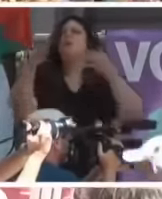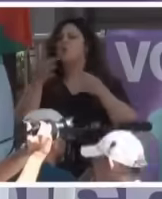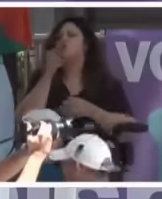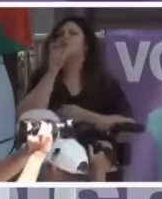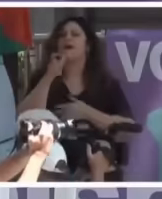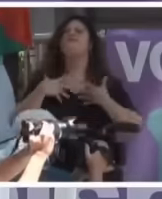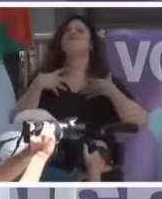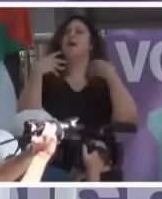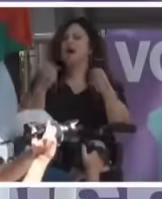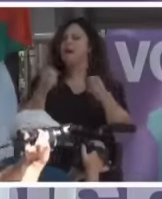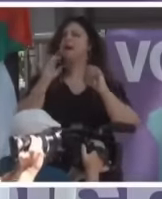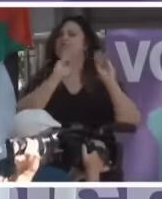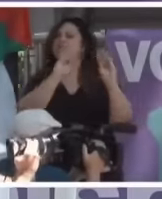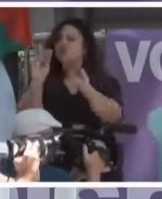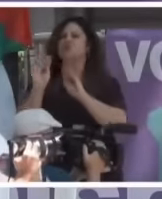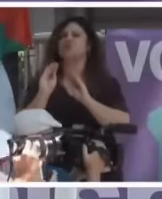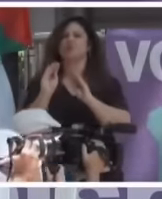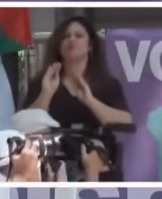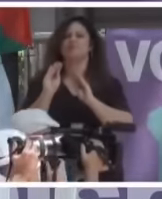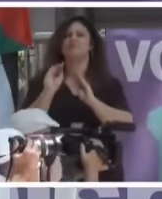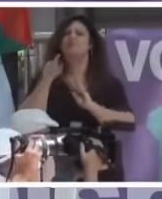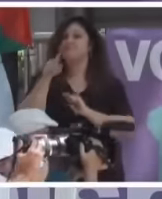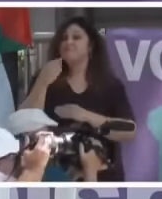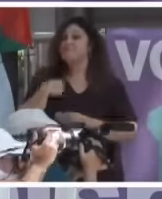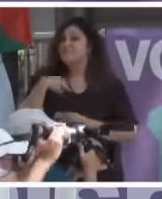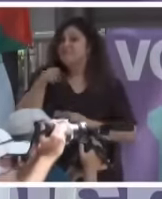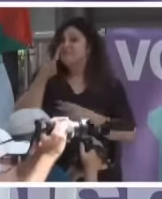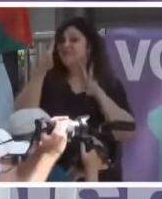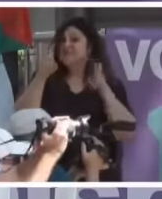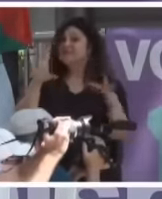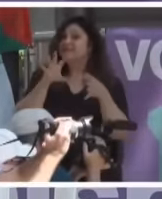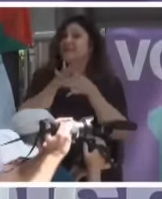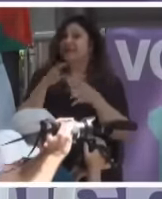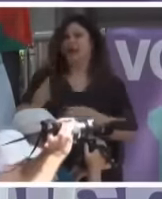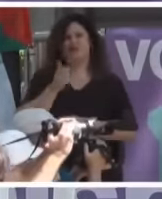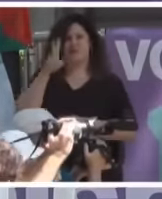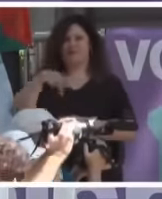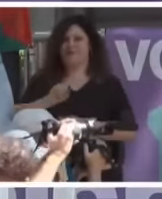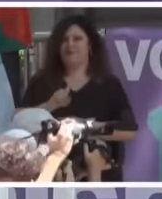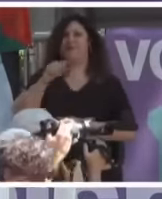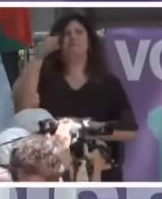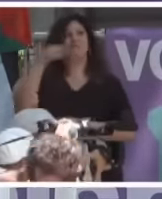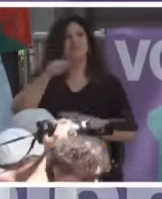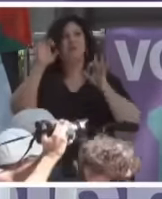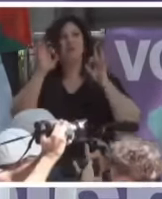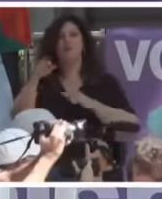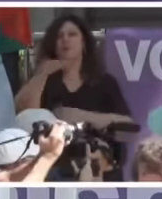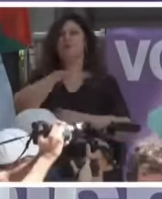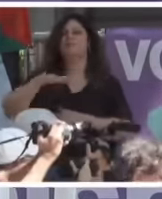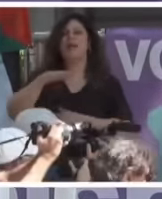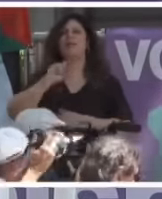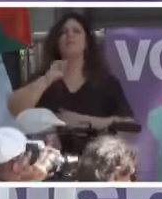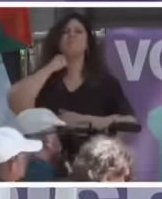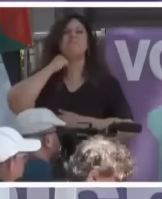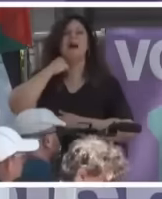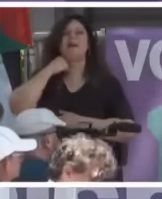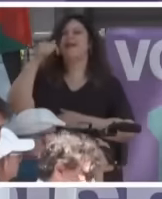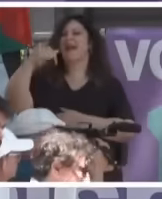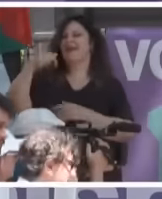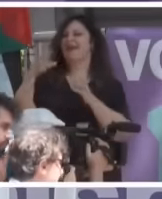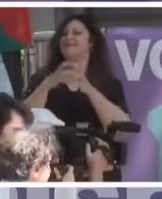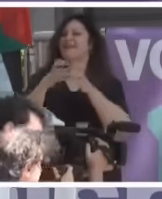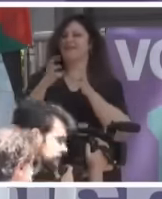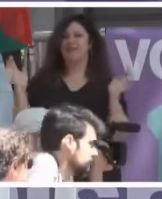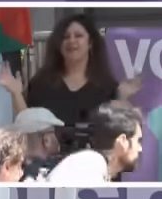su valentía. Y en esa línea, no es casual que estemos hoy en la Plaza Mariana Pineda, aquí en